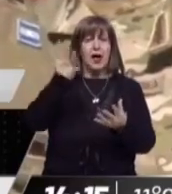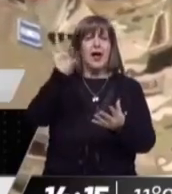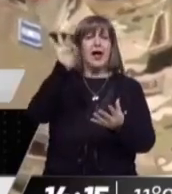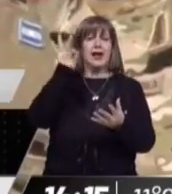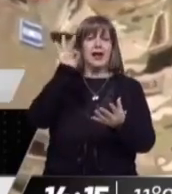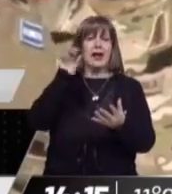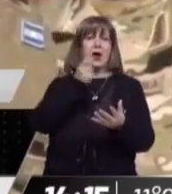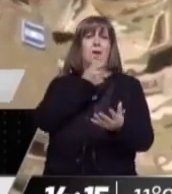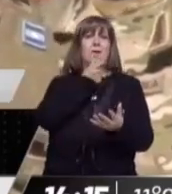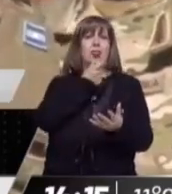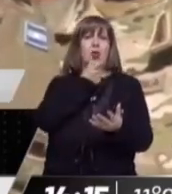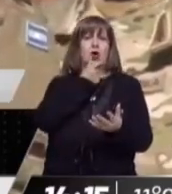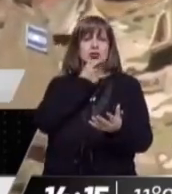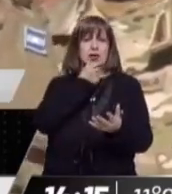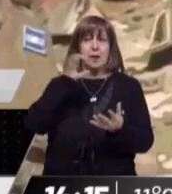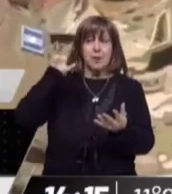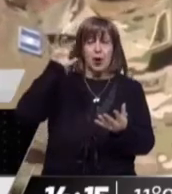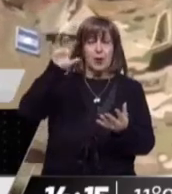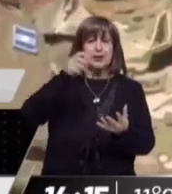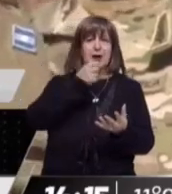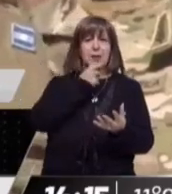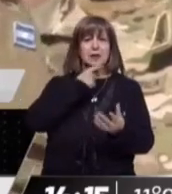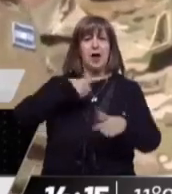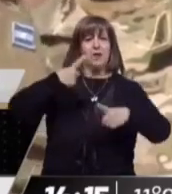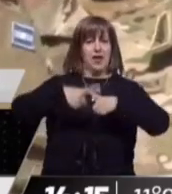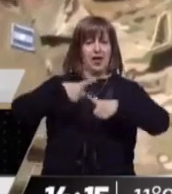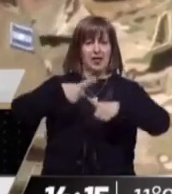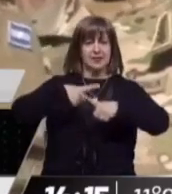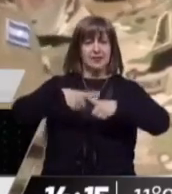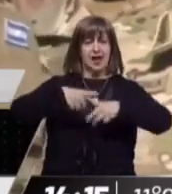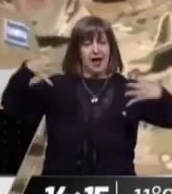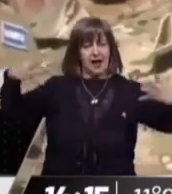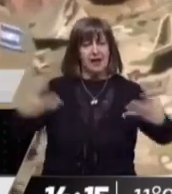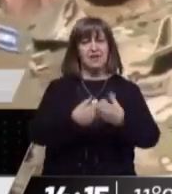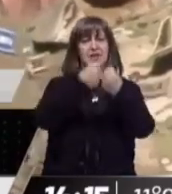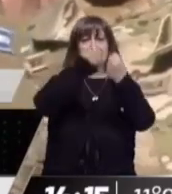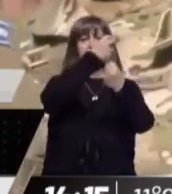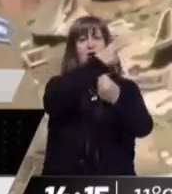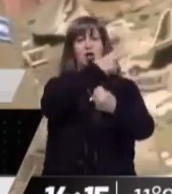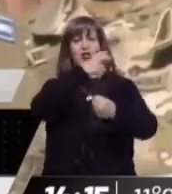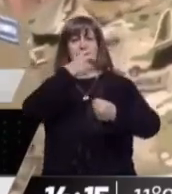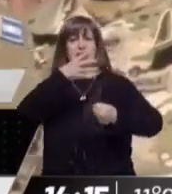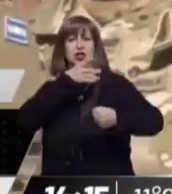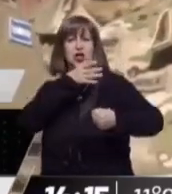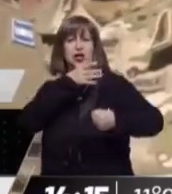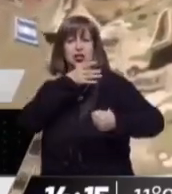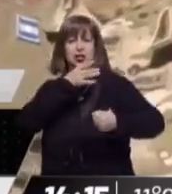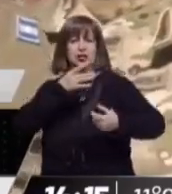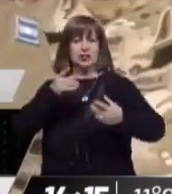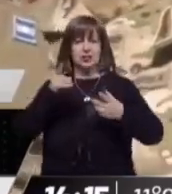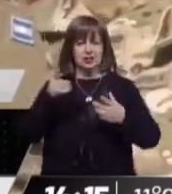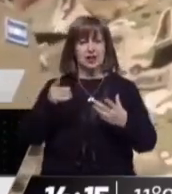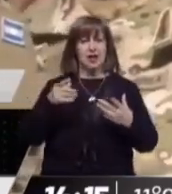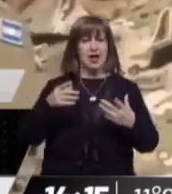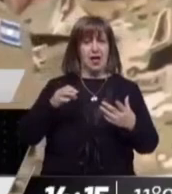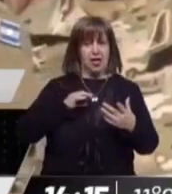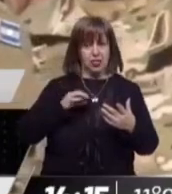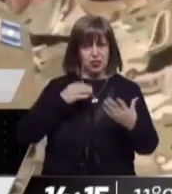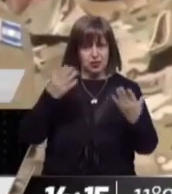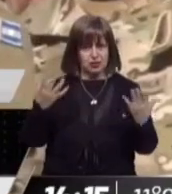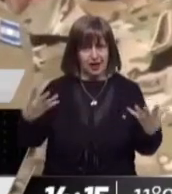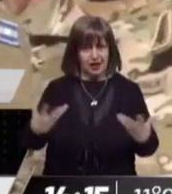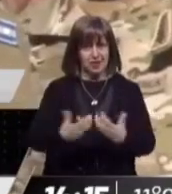al interior de nuestro país, para el festejo de los 214 años de vida del Ejército